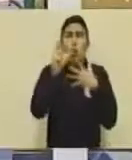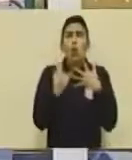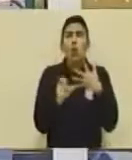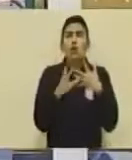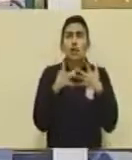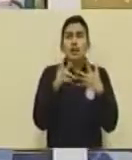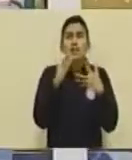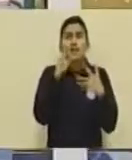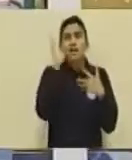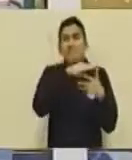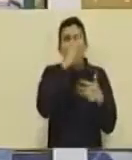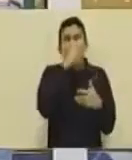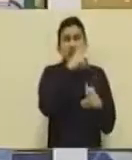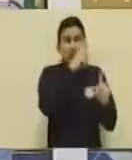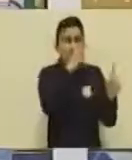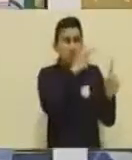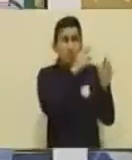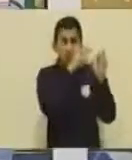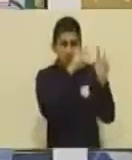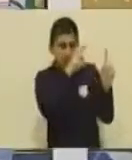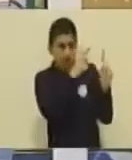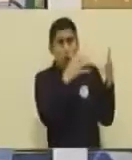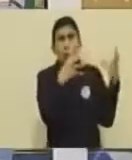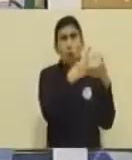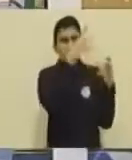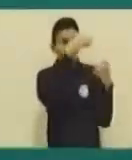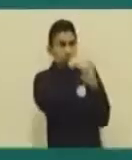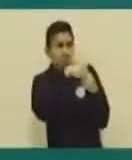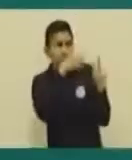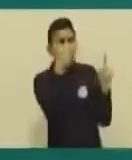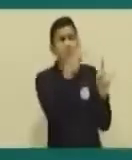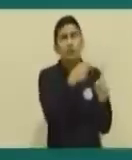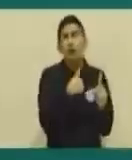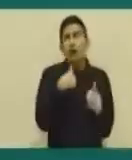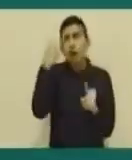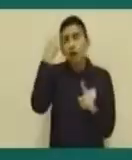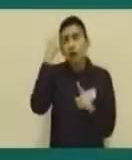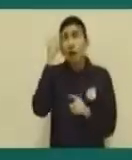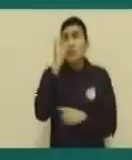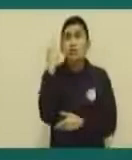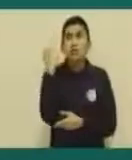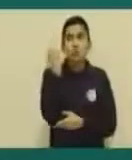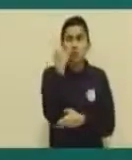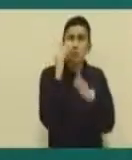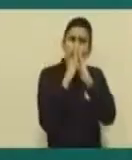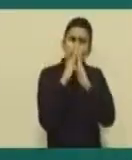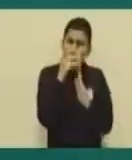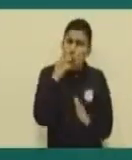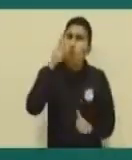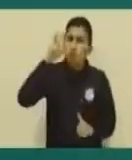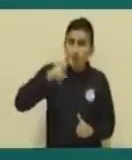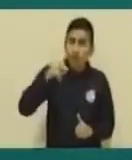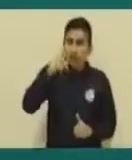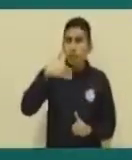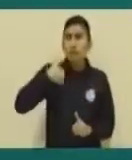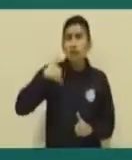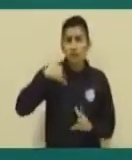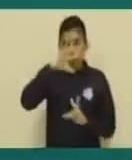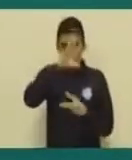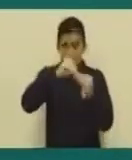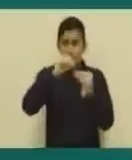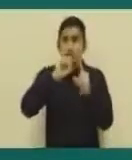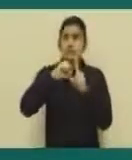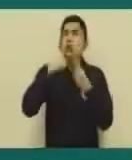diciéndole cosas feas a una persona en especial y es en grupo, ¿verdad? Entonces es bien importante que nosotros